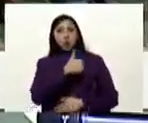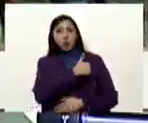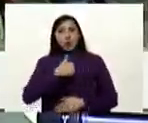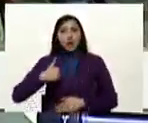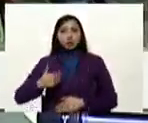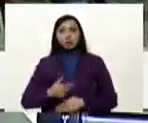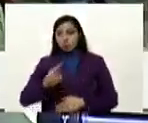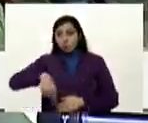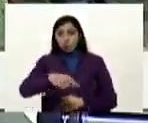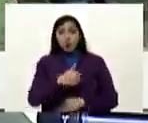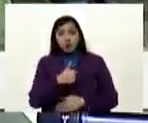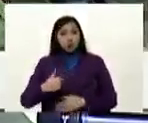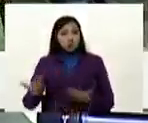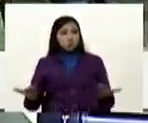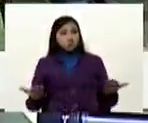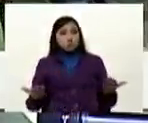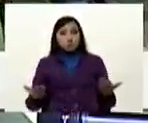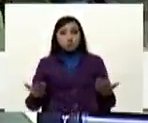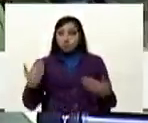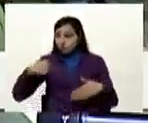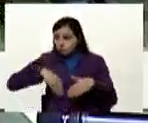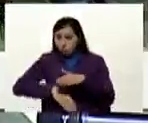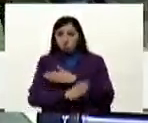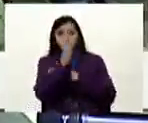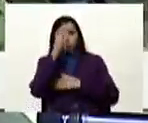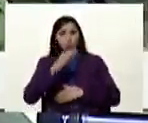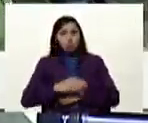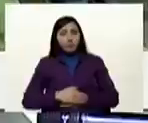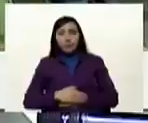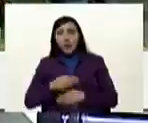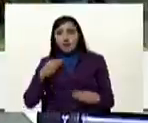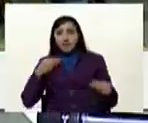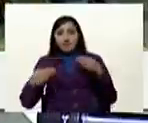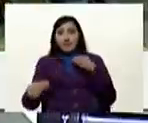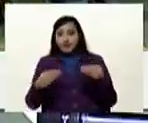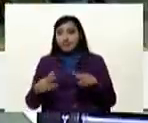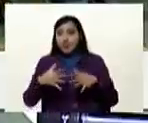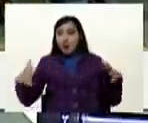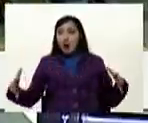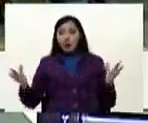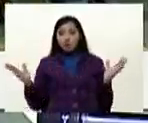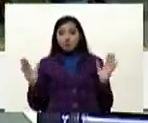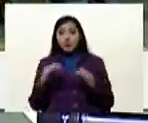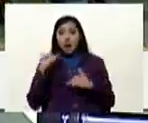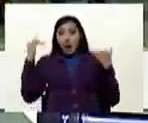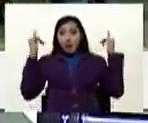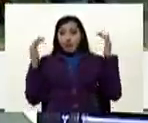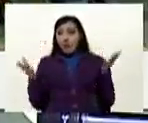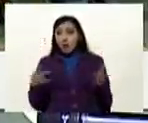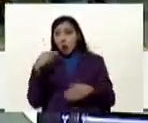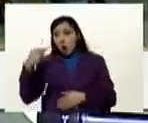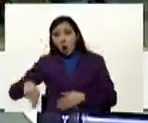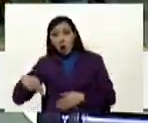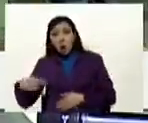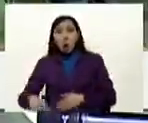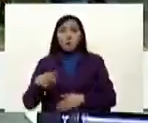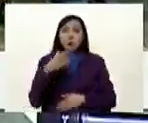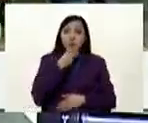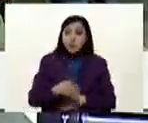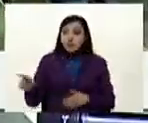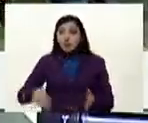sé que ustedes quieren, que vayamos a una flexibilización amplia todo noviembre, todo